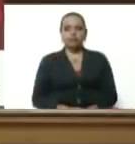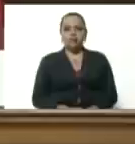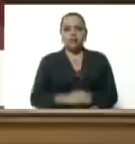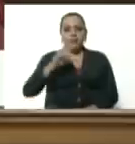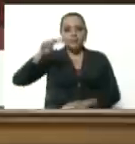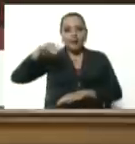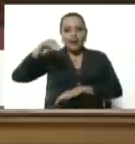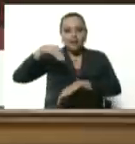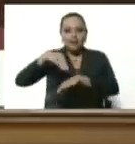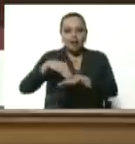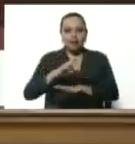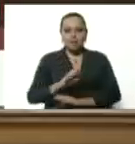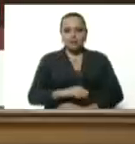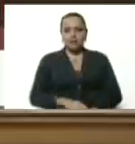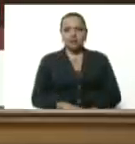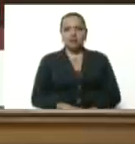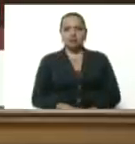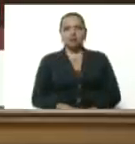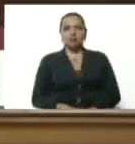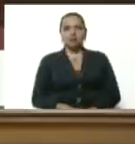Miami o Miami, como dicen algunos,